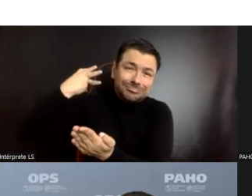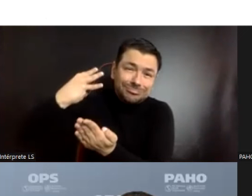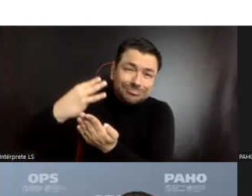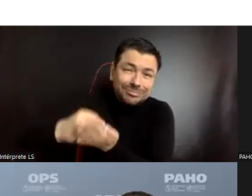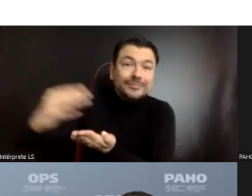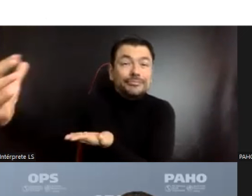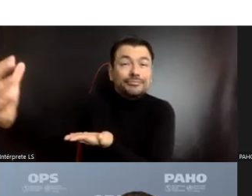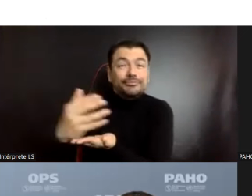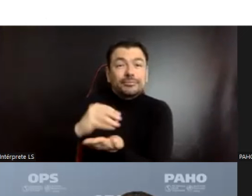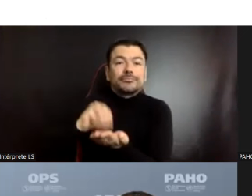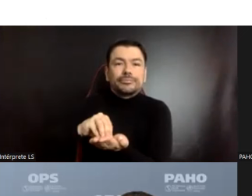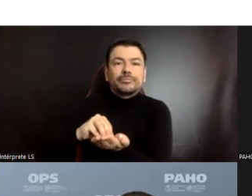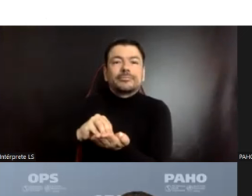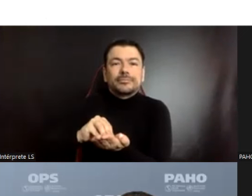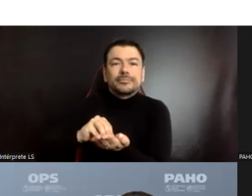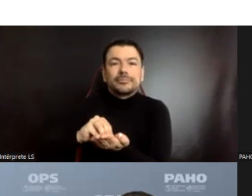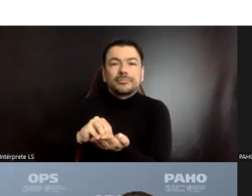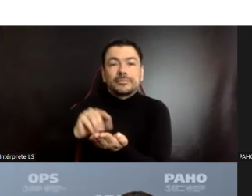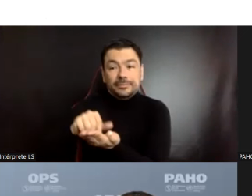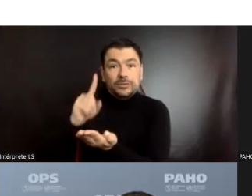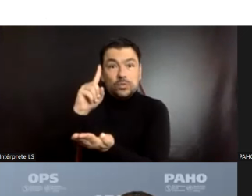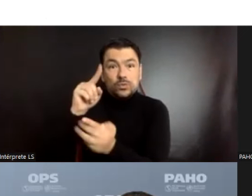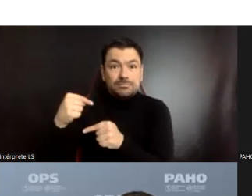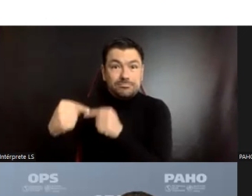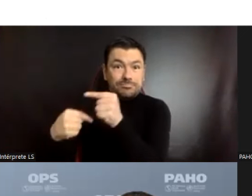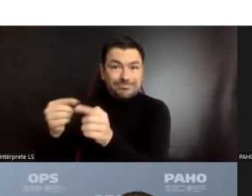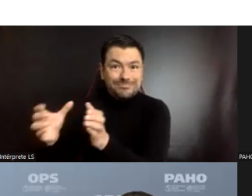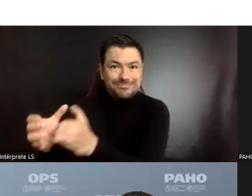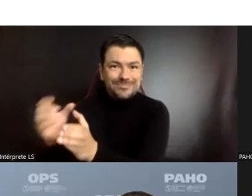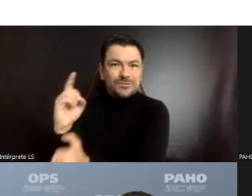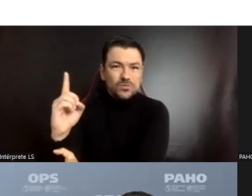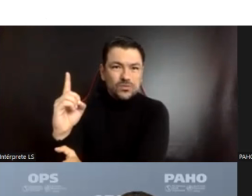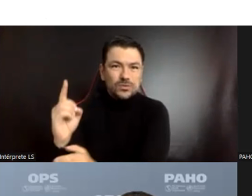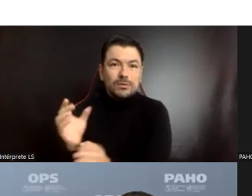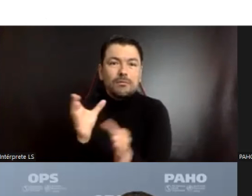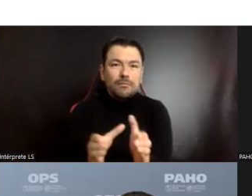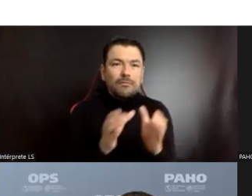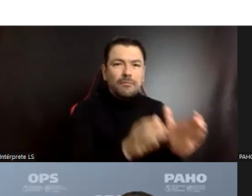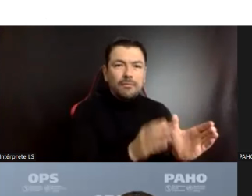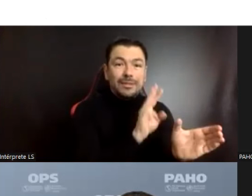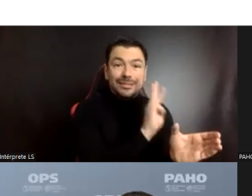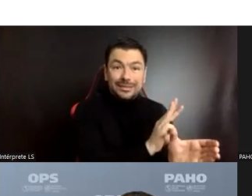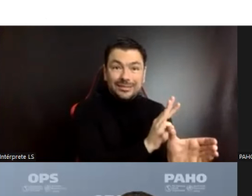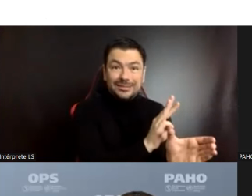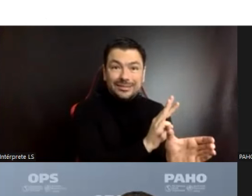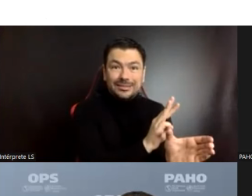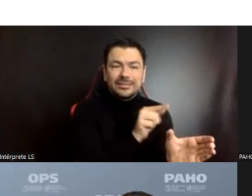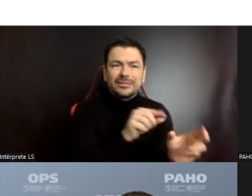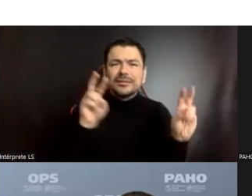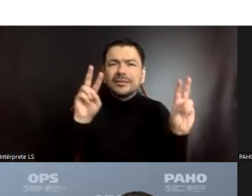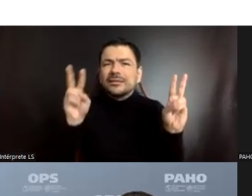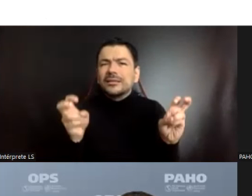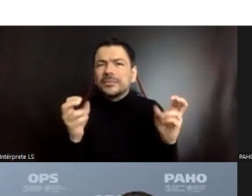3 y se ha resaltado, sí lo ha resaltado muy bien algunas de esas áreas, incluyendo temas para personas con